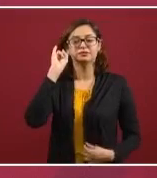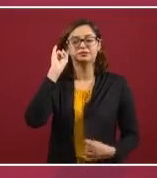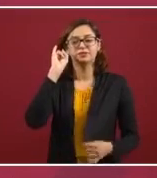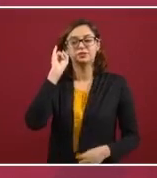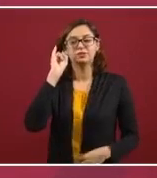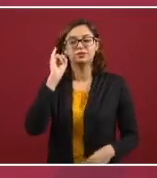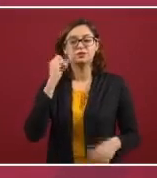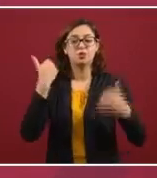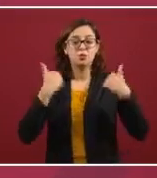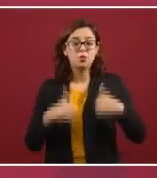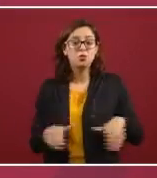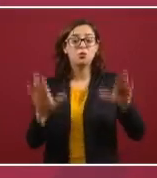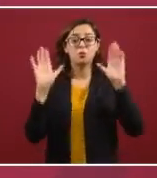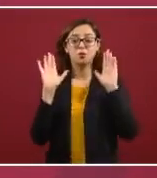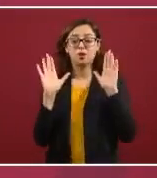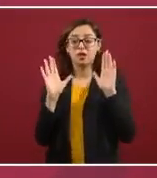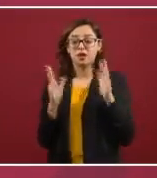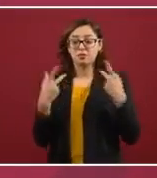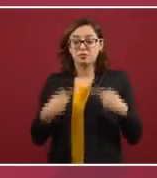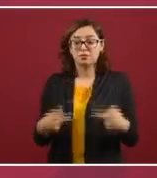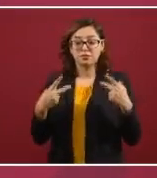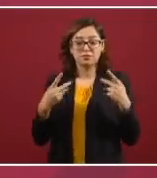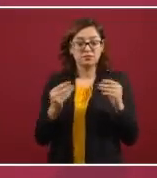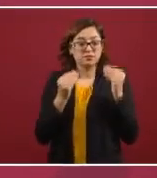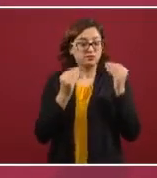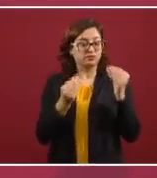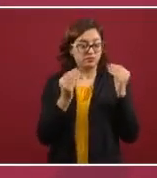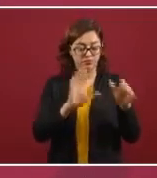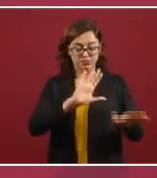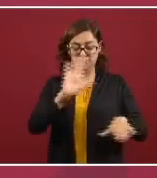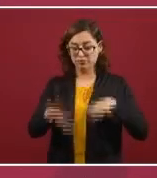hubiesen habido muchos muertos,